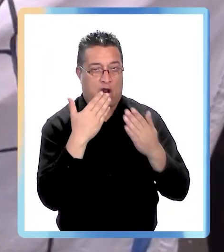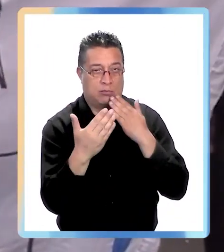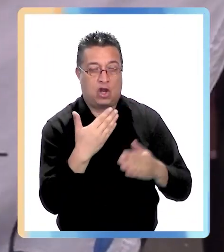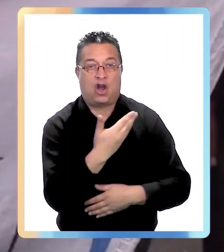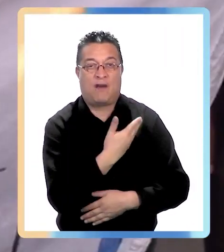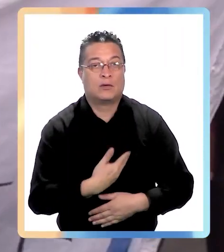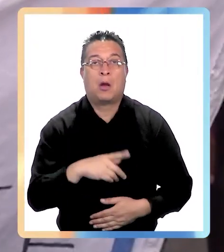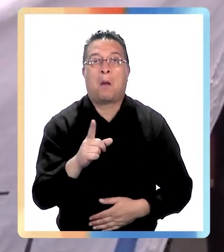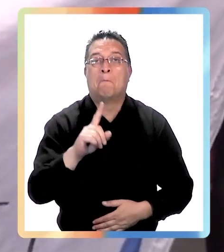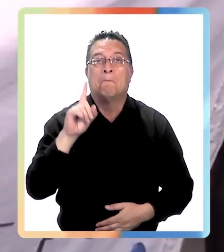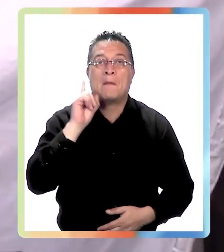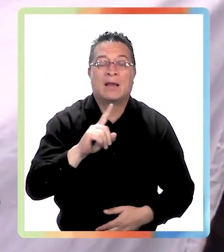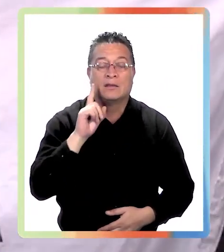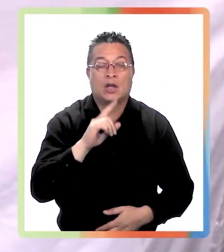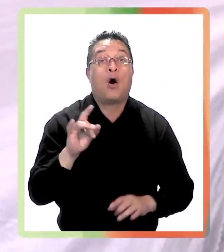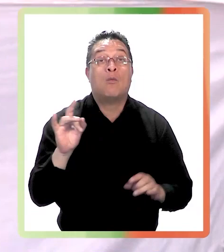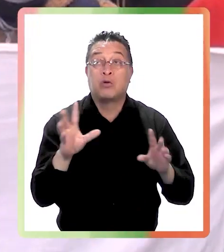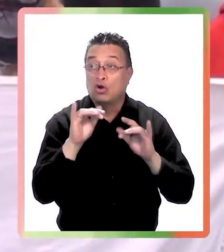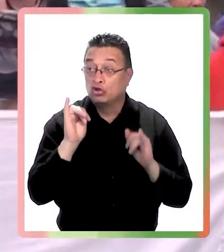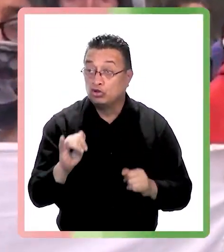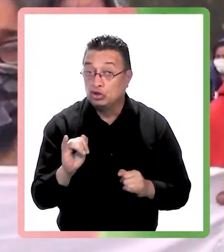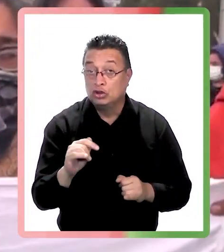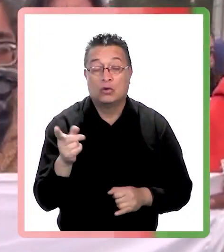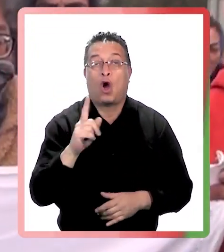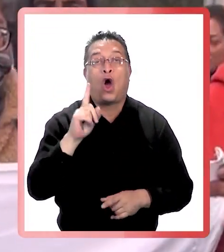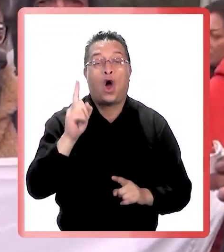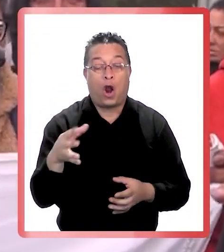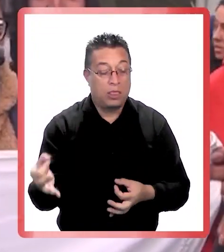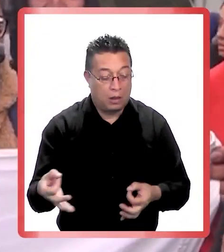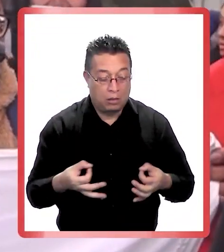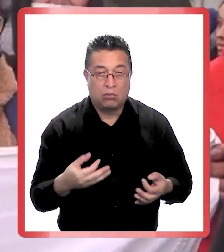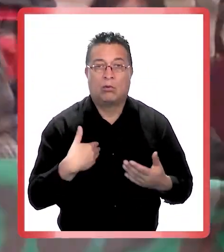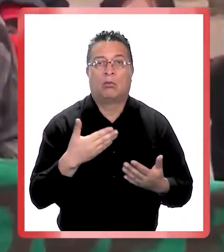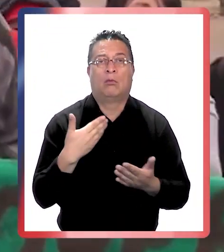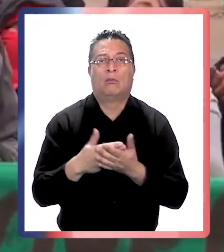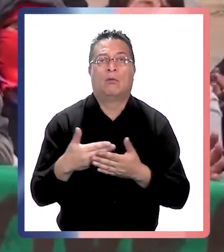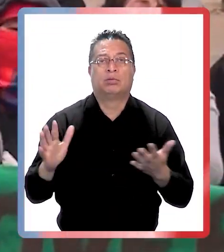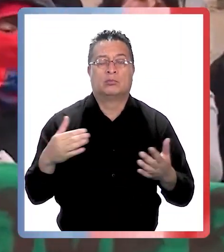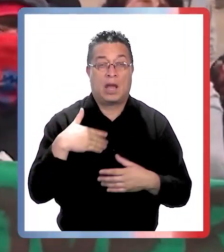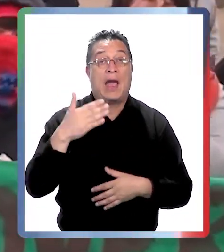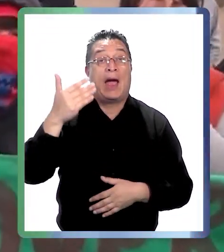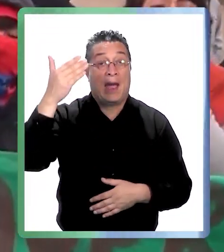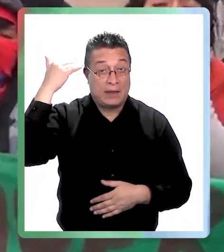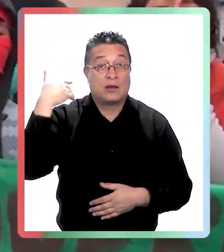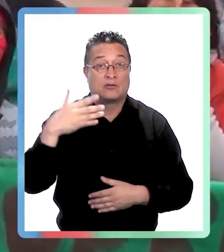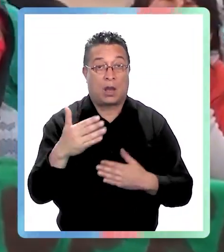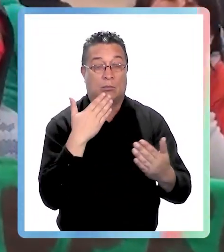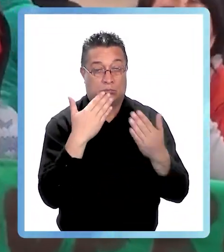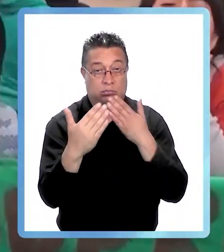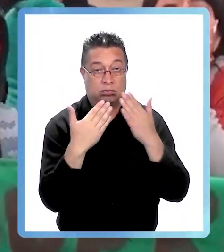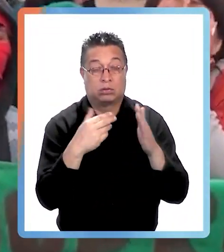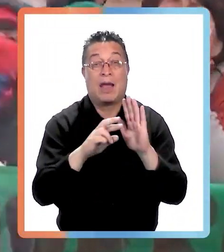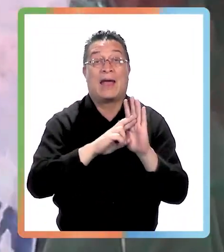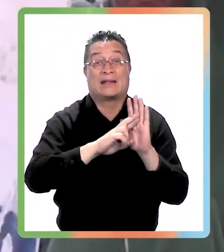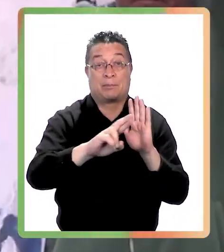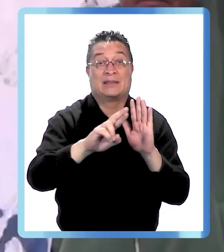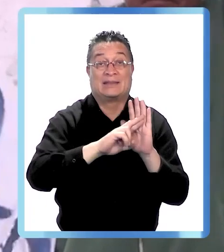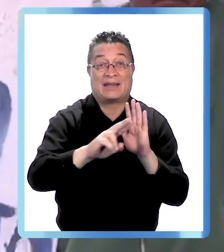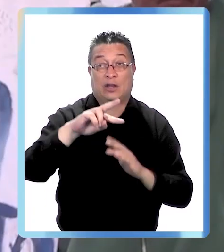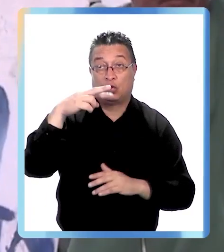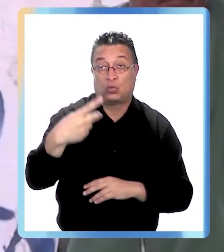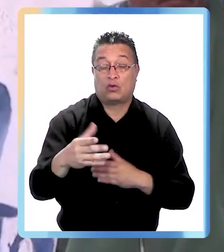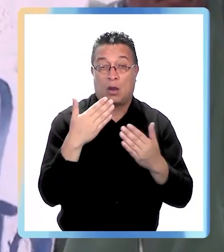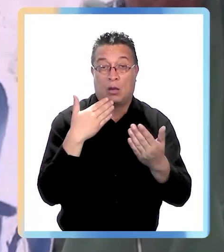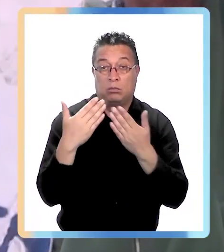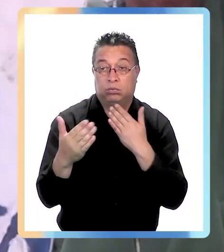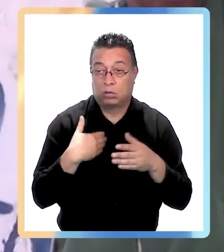con el gobierno cuando es mentira, porque si hubiese sido así no estaría la orden que tenemos ahora. Tuvimos hace un tiempo atrás conversaciones con los representantes del